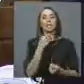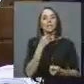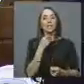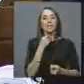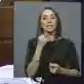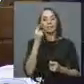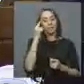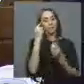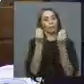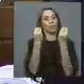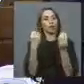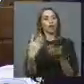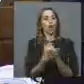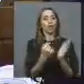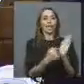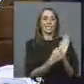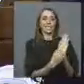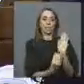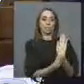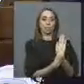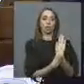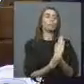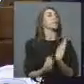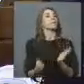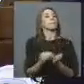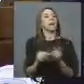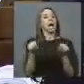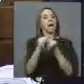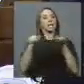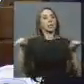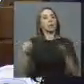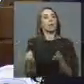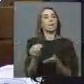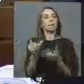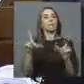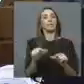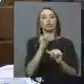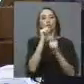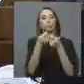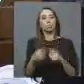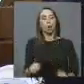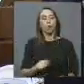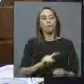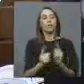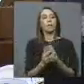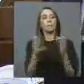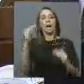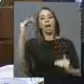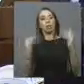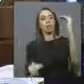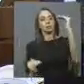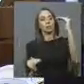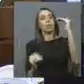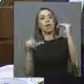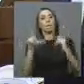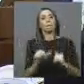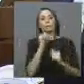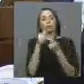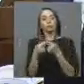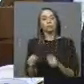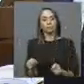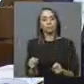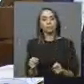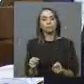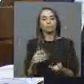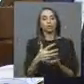un círculo virtuoso de que esto va a generar mayor igualdad y menor pobreza van a terminar generando mayor desigualdad menor pobreza y van a